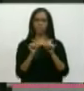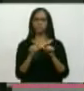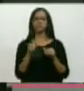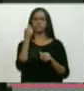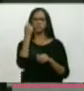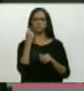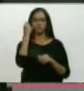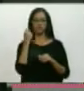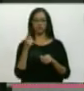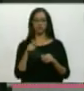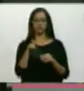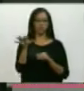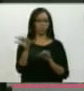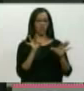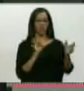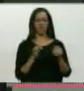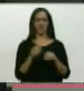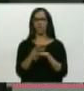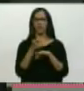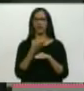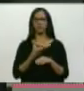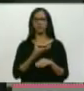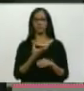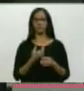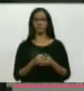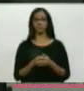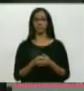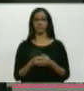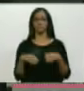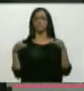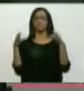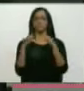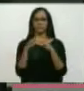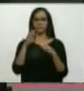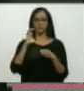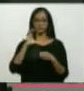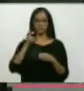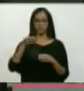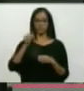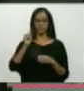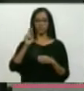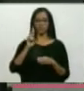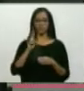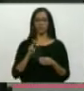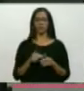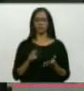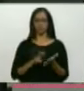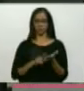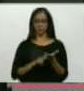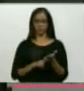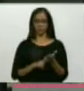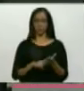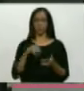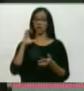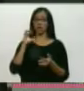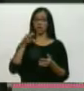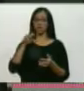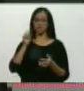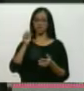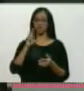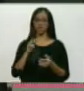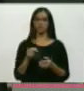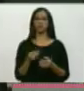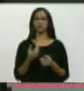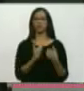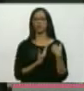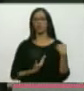los que ponen los gobernadores y los alcaldes. Y está el clan Char, ¿verdad? Los Char son los dueños de